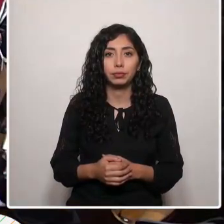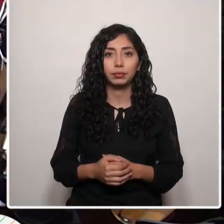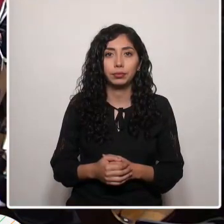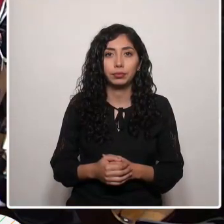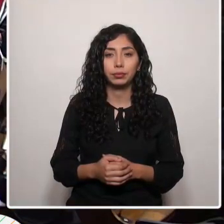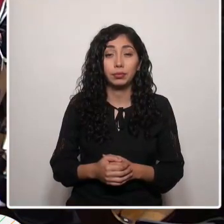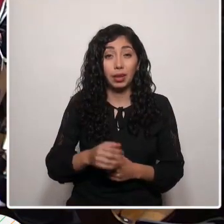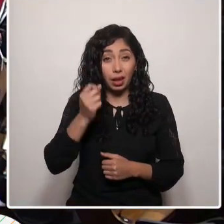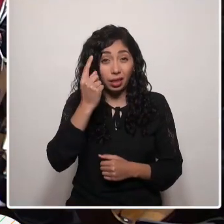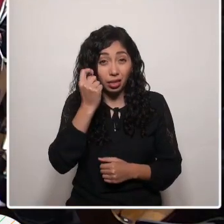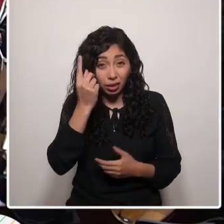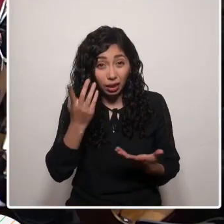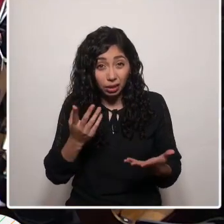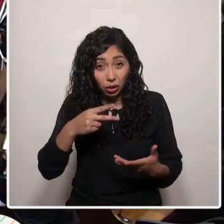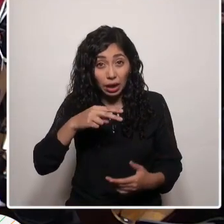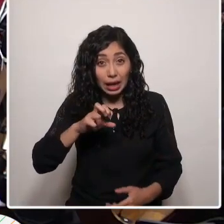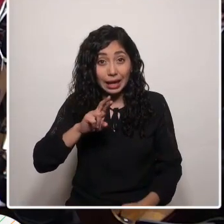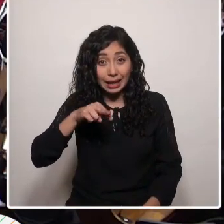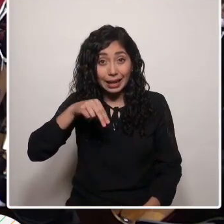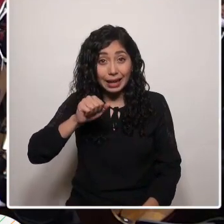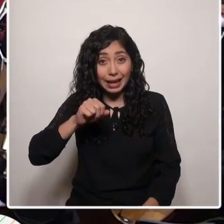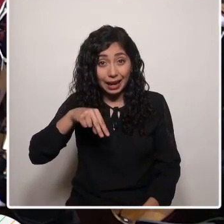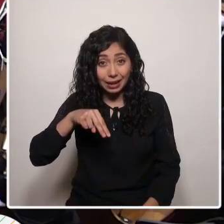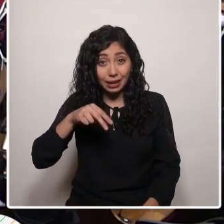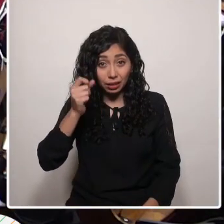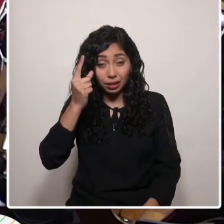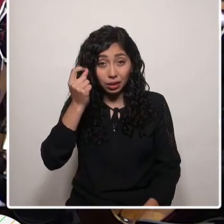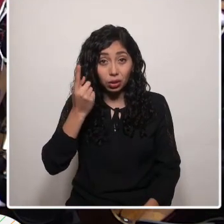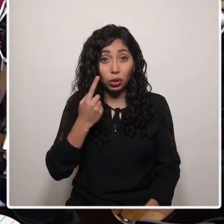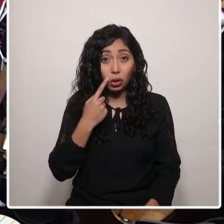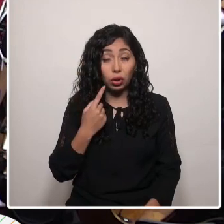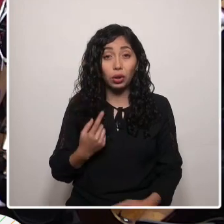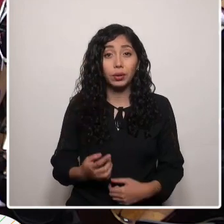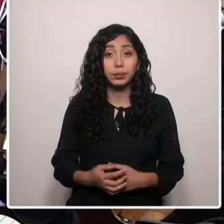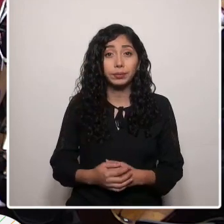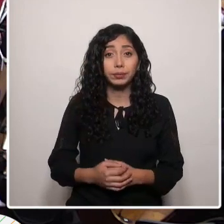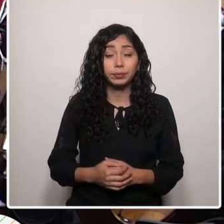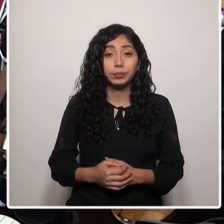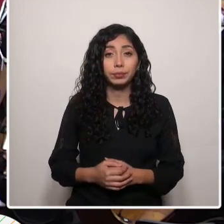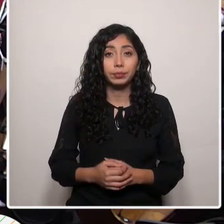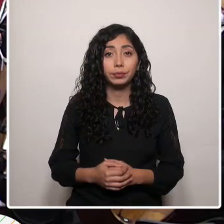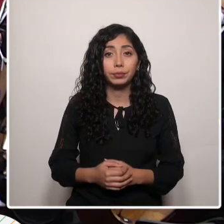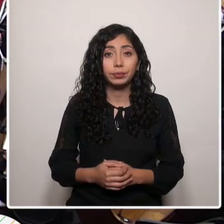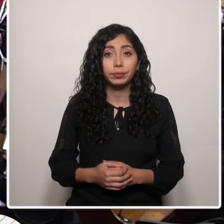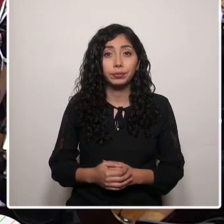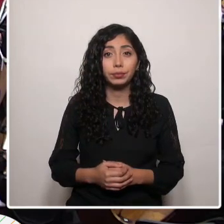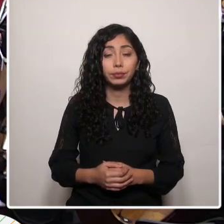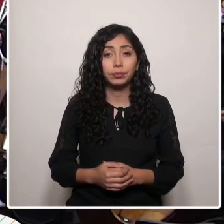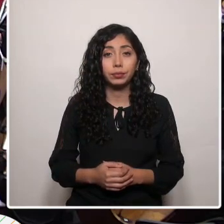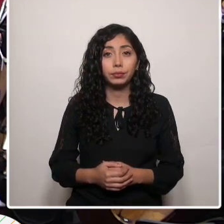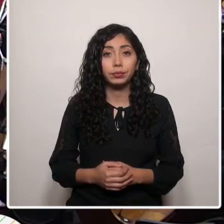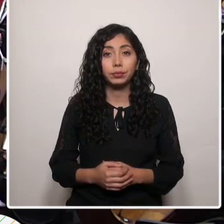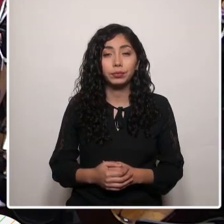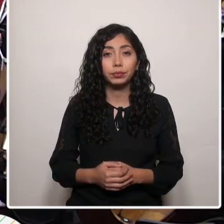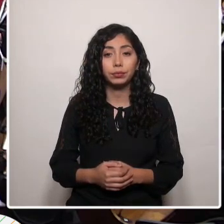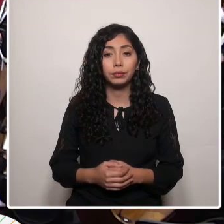¿Se entiende, don Hernán?